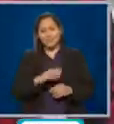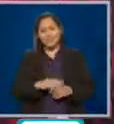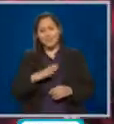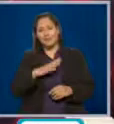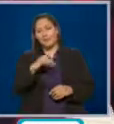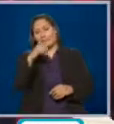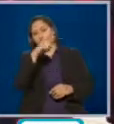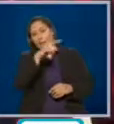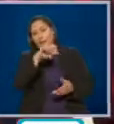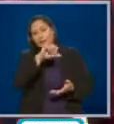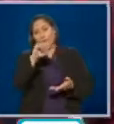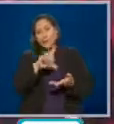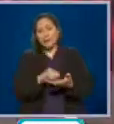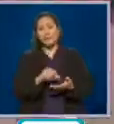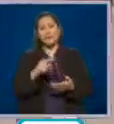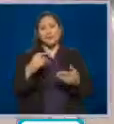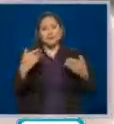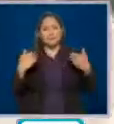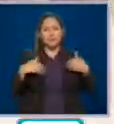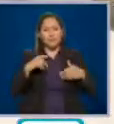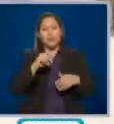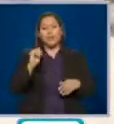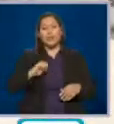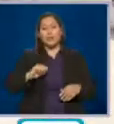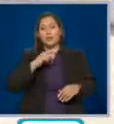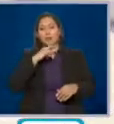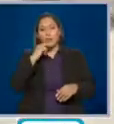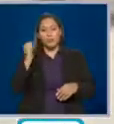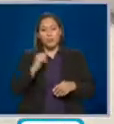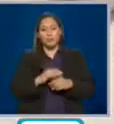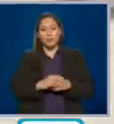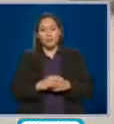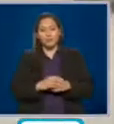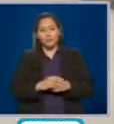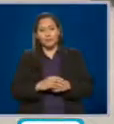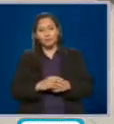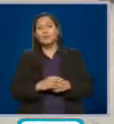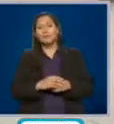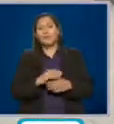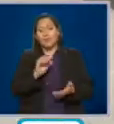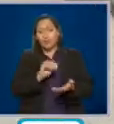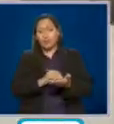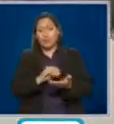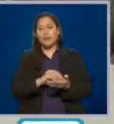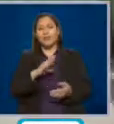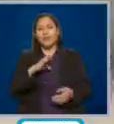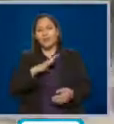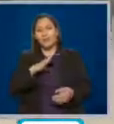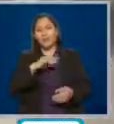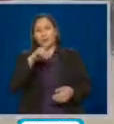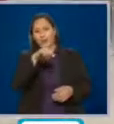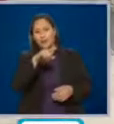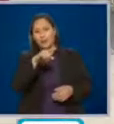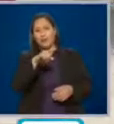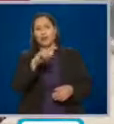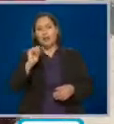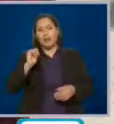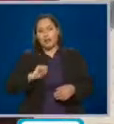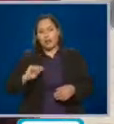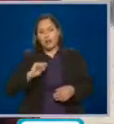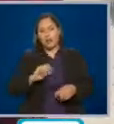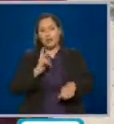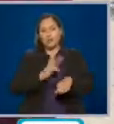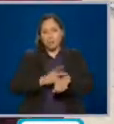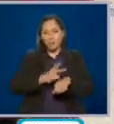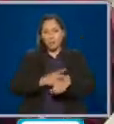tenemos el centro recreativo La Antigua Roma. Y todavía tiene la tradición antigua,